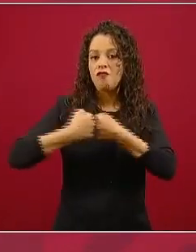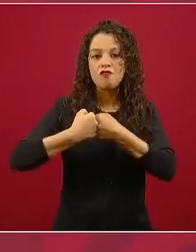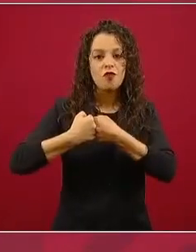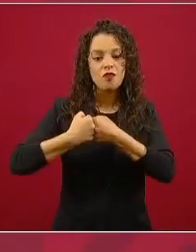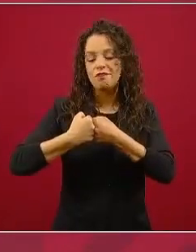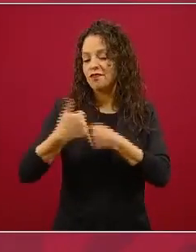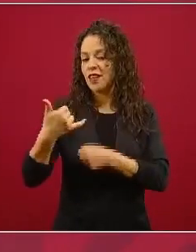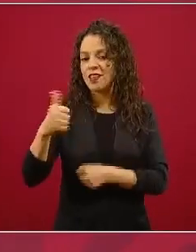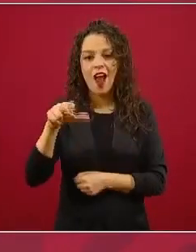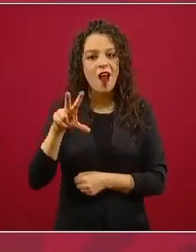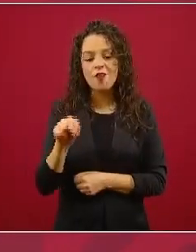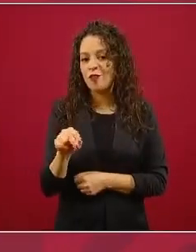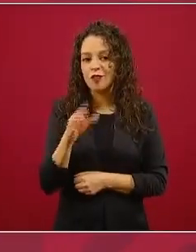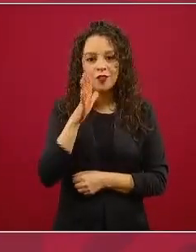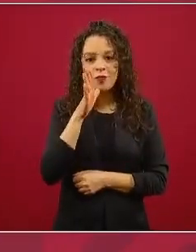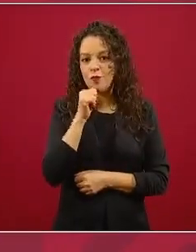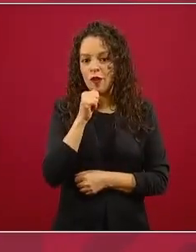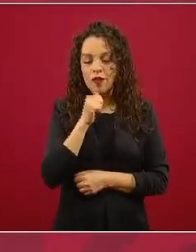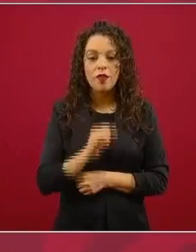o